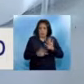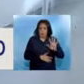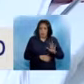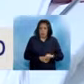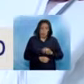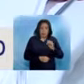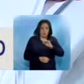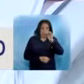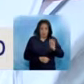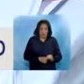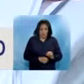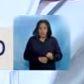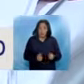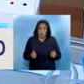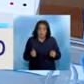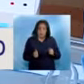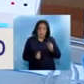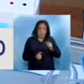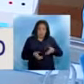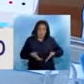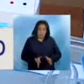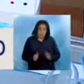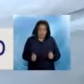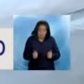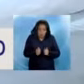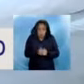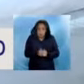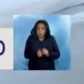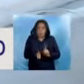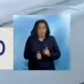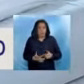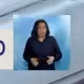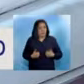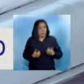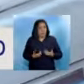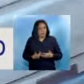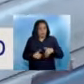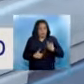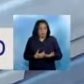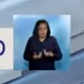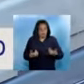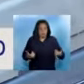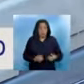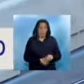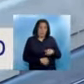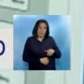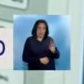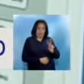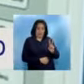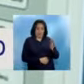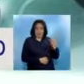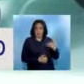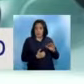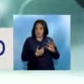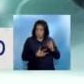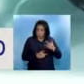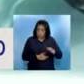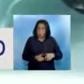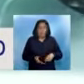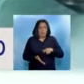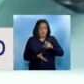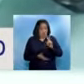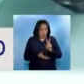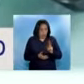siamesas no sobrevive a una operación de separación. El viernes 8, Yasmín y Jenny fueron sometidas a una